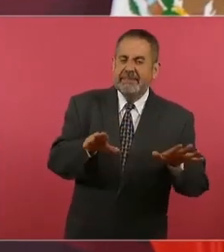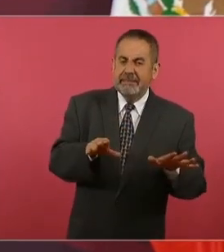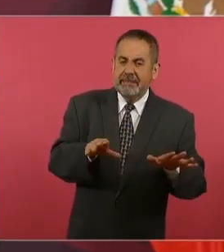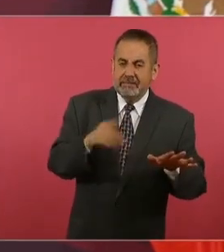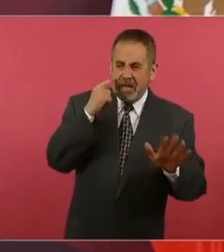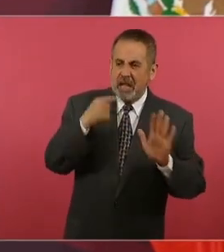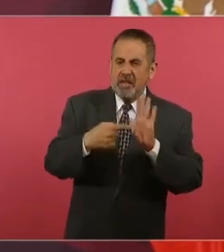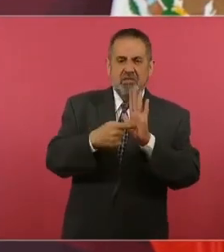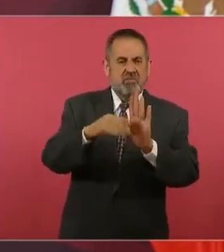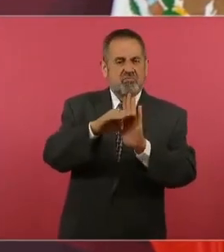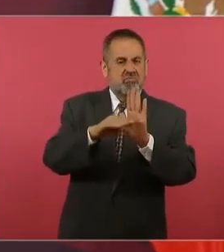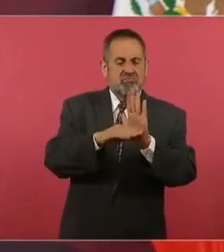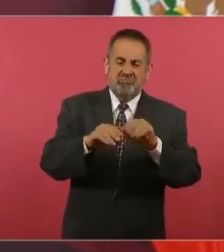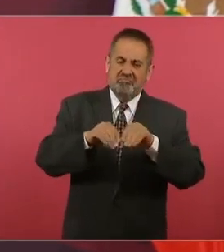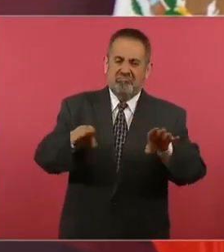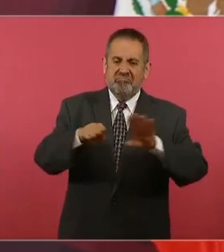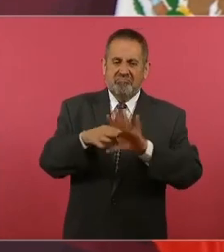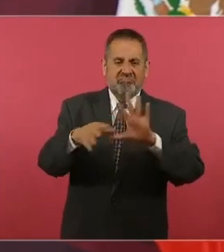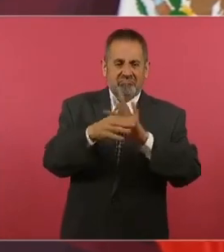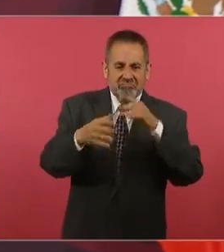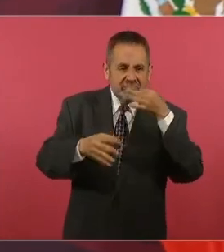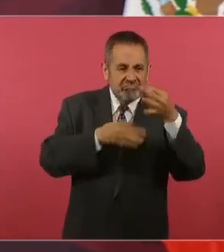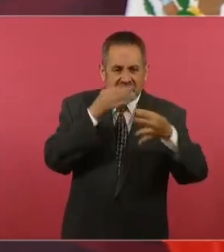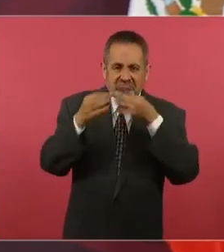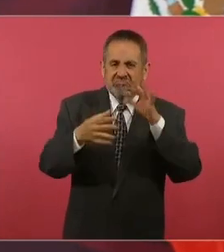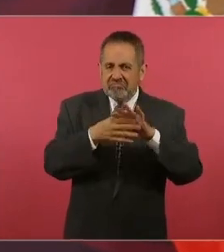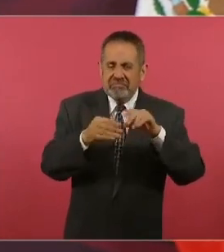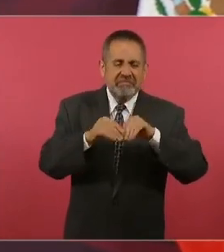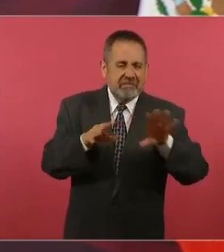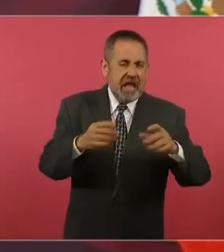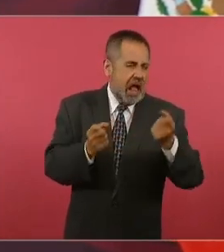a hacer un periodismo